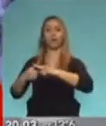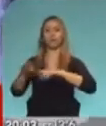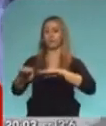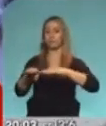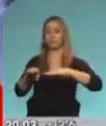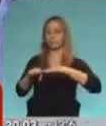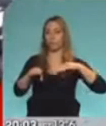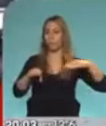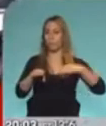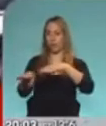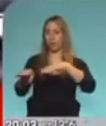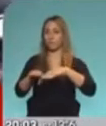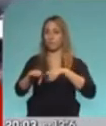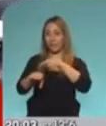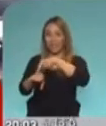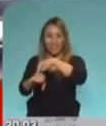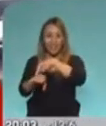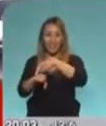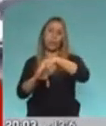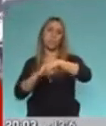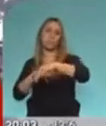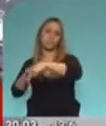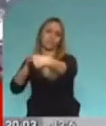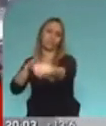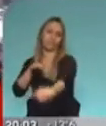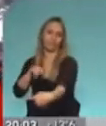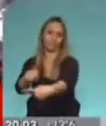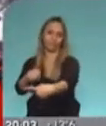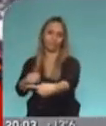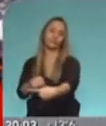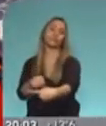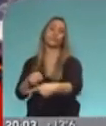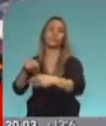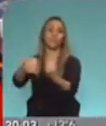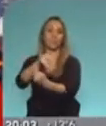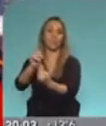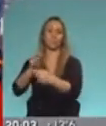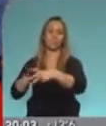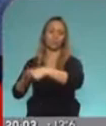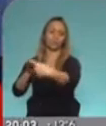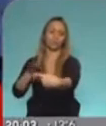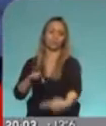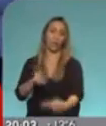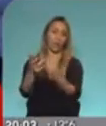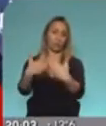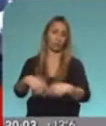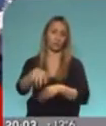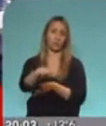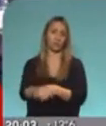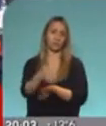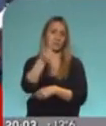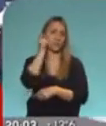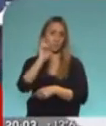y lamentablemente atropella a la familia. Pierde la vida de forma instantánea Tayel Contreras. Los